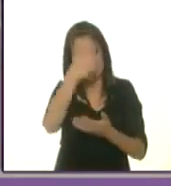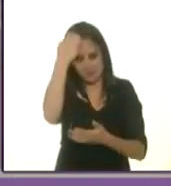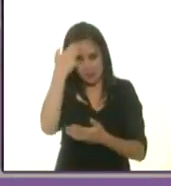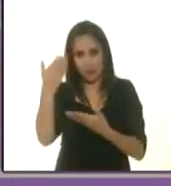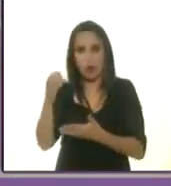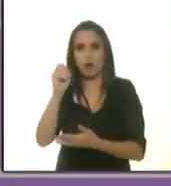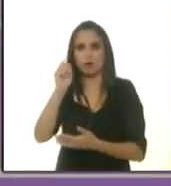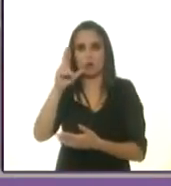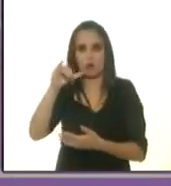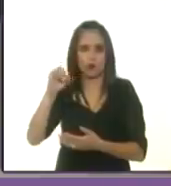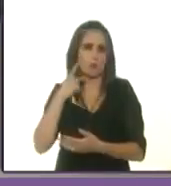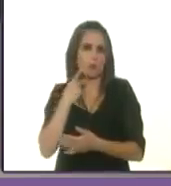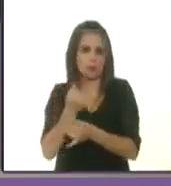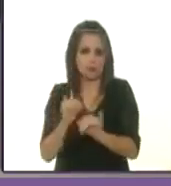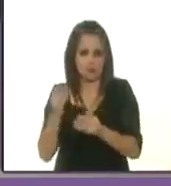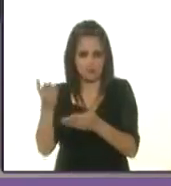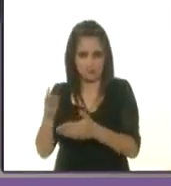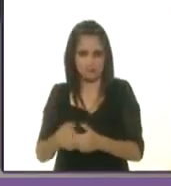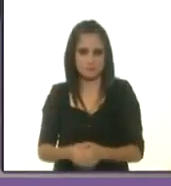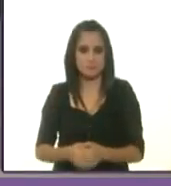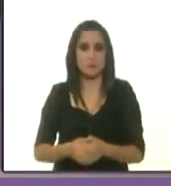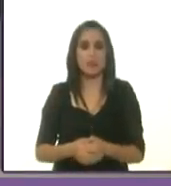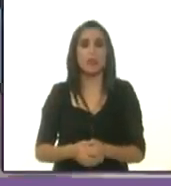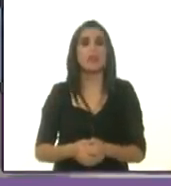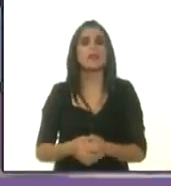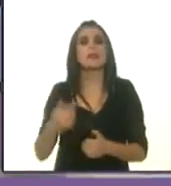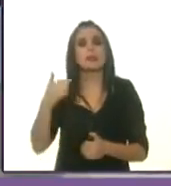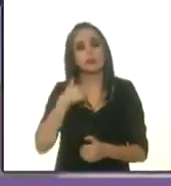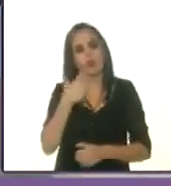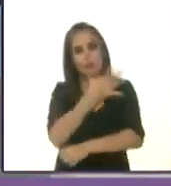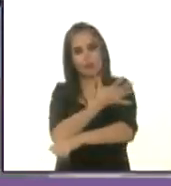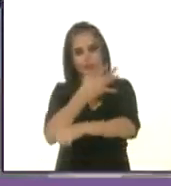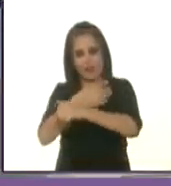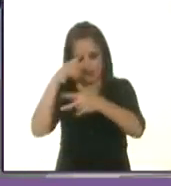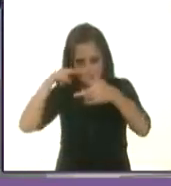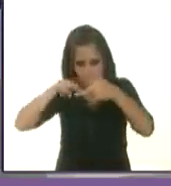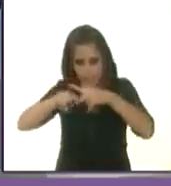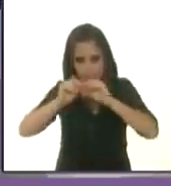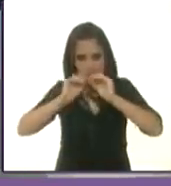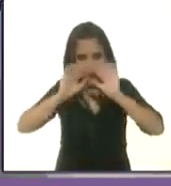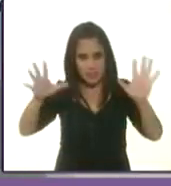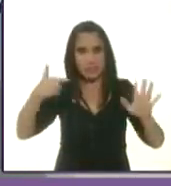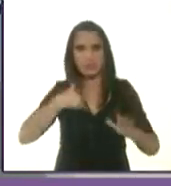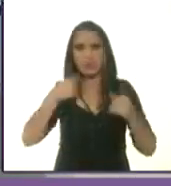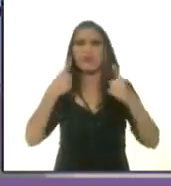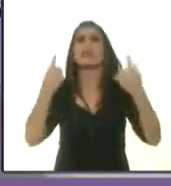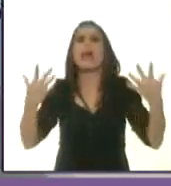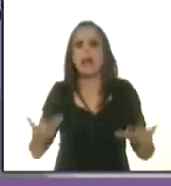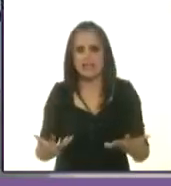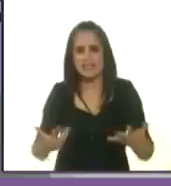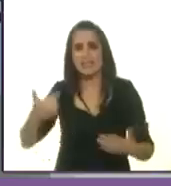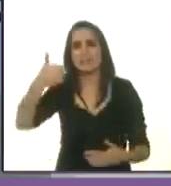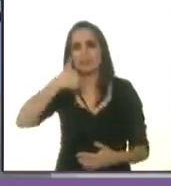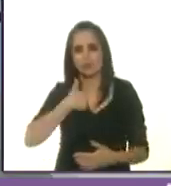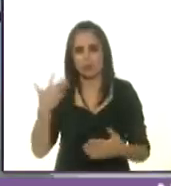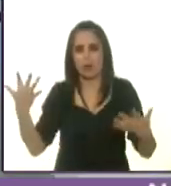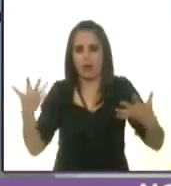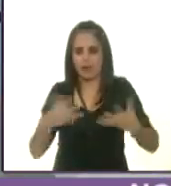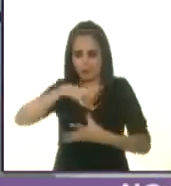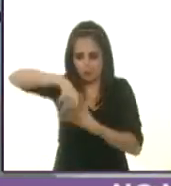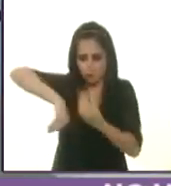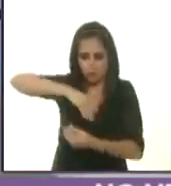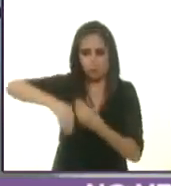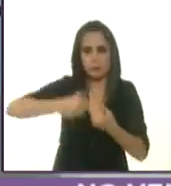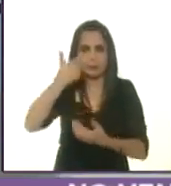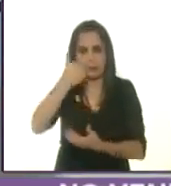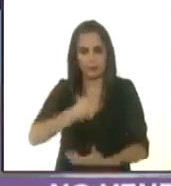lorena o soft bueno en el tema de transparencia pues desarrollar una partida presupuestal para